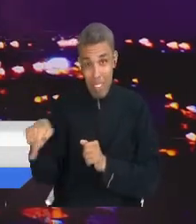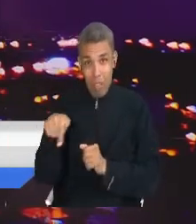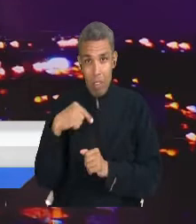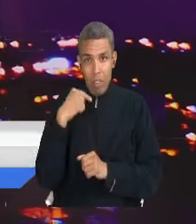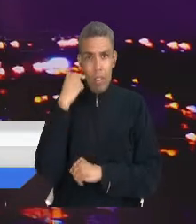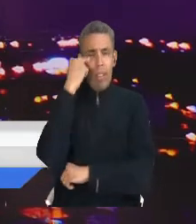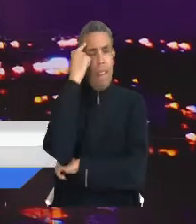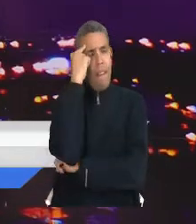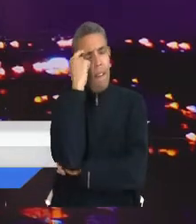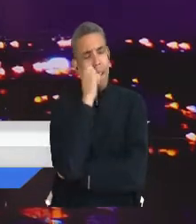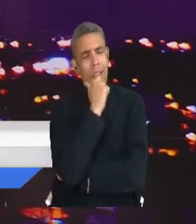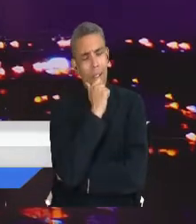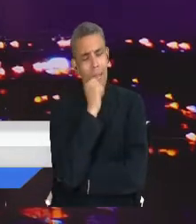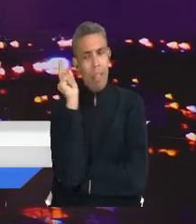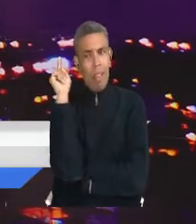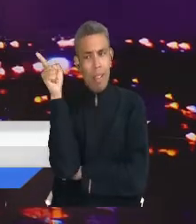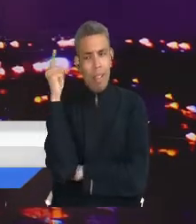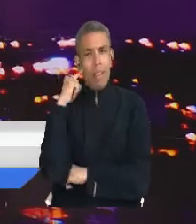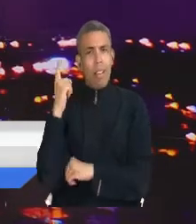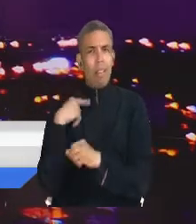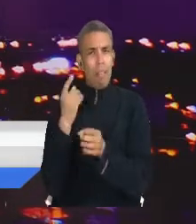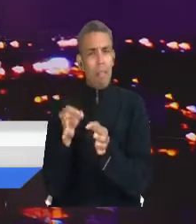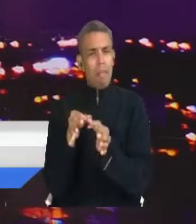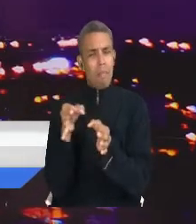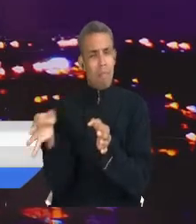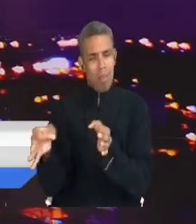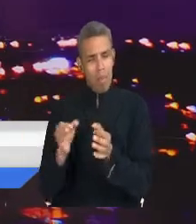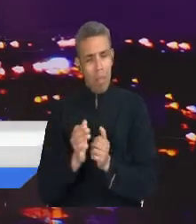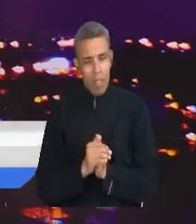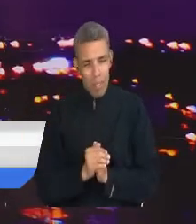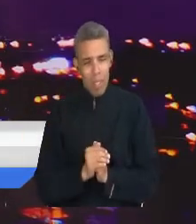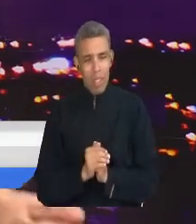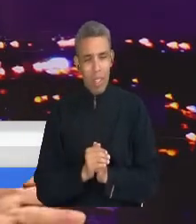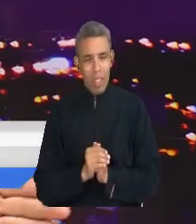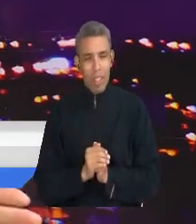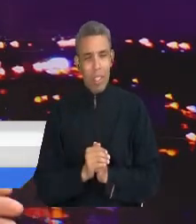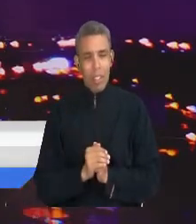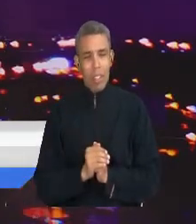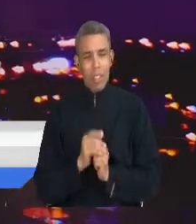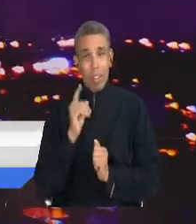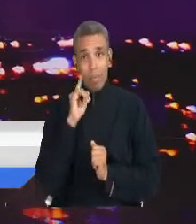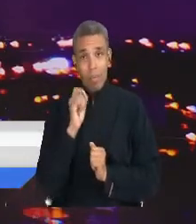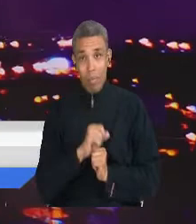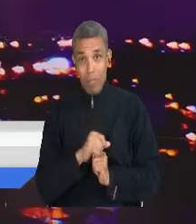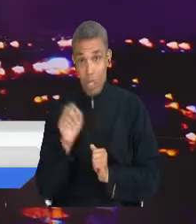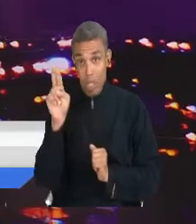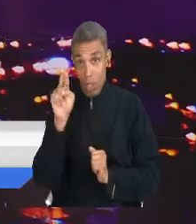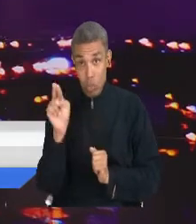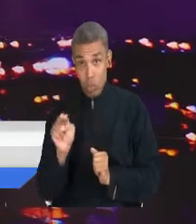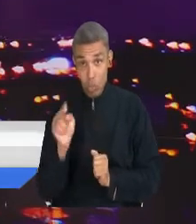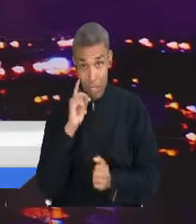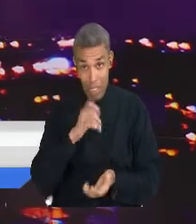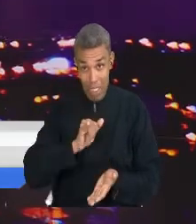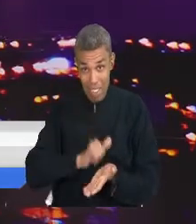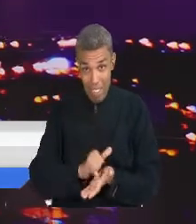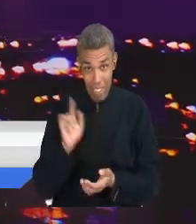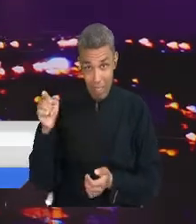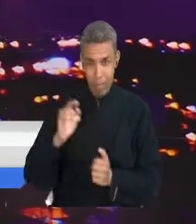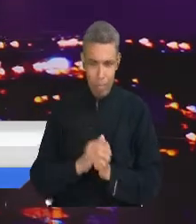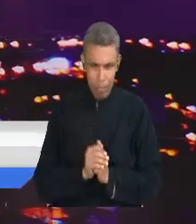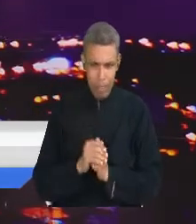Nacional de Bandas Folclóricas es precisamente el Club de Leones. Entonces ellos quisieron replicar esa idea en Barranca